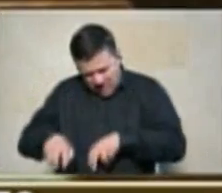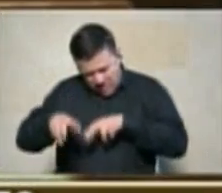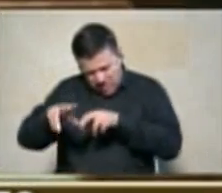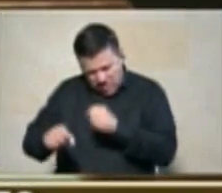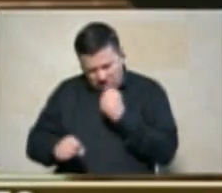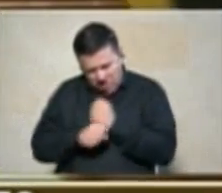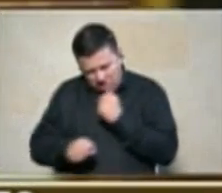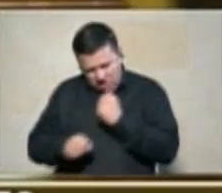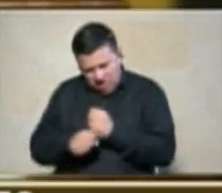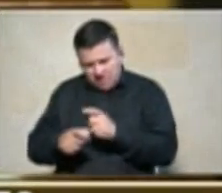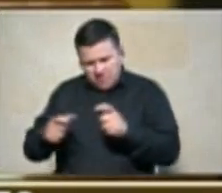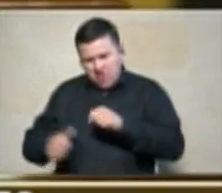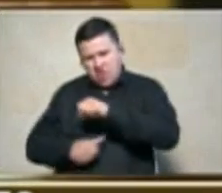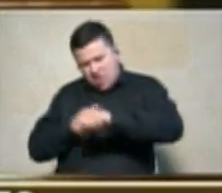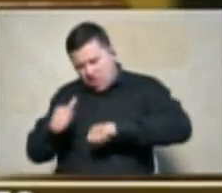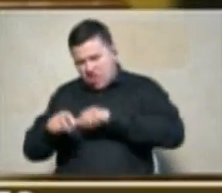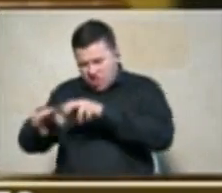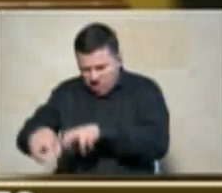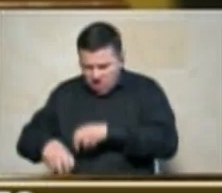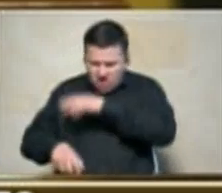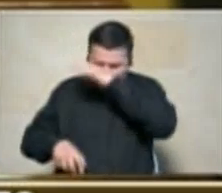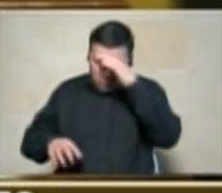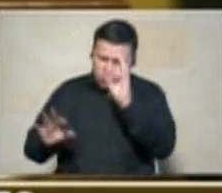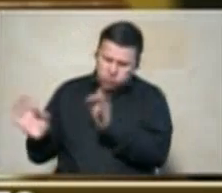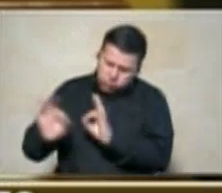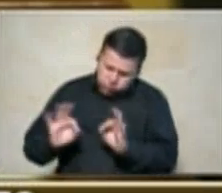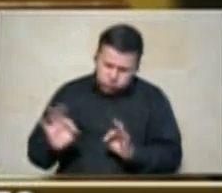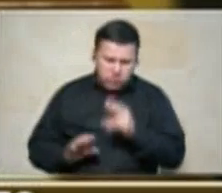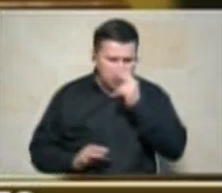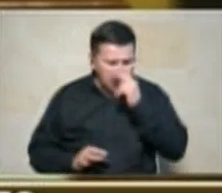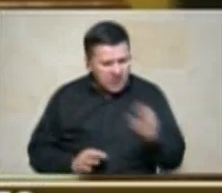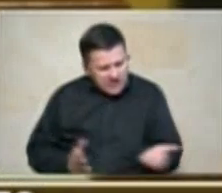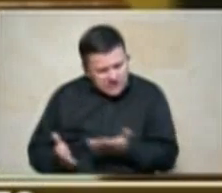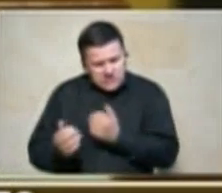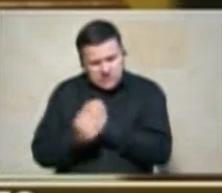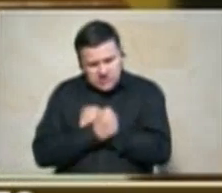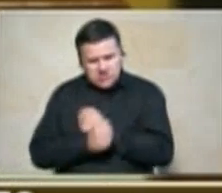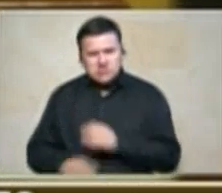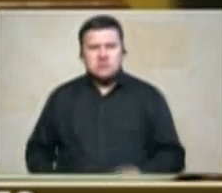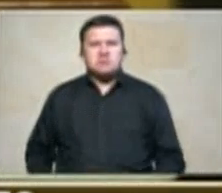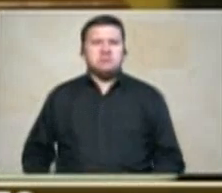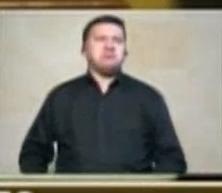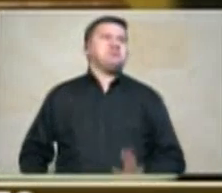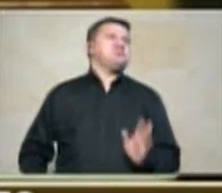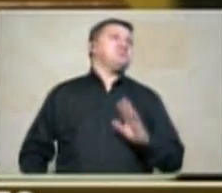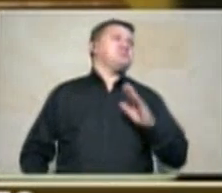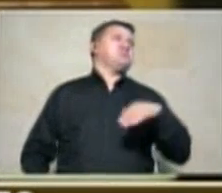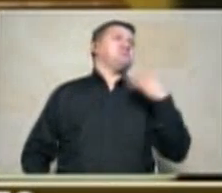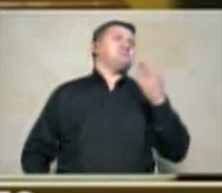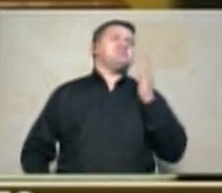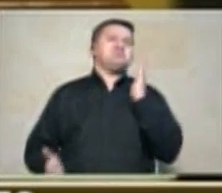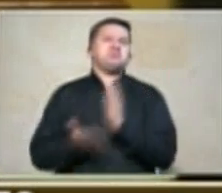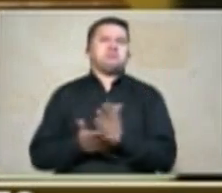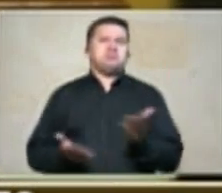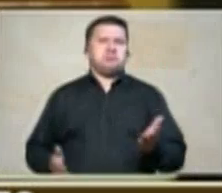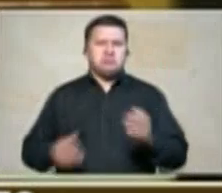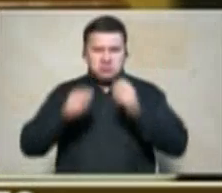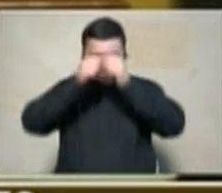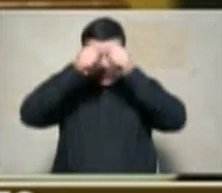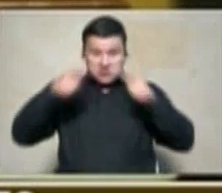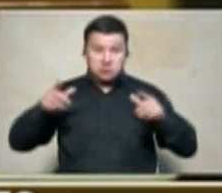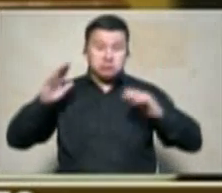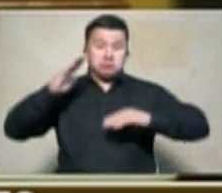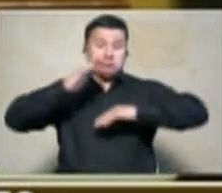hijitos, y que de un momento a otro sea el propio Estado el que llegue y que de alguna forma